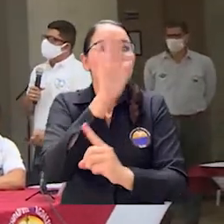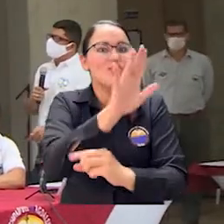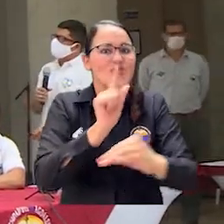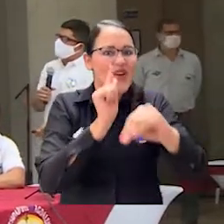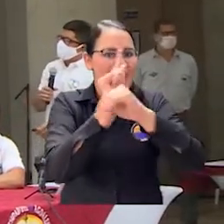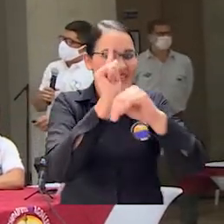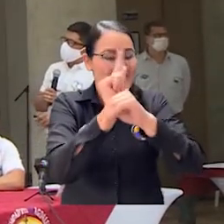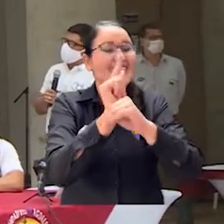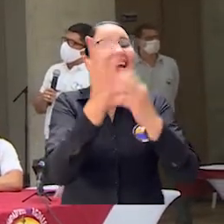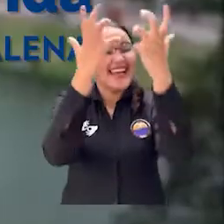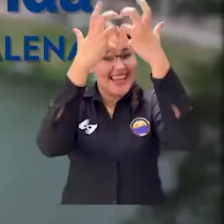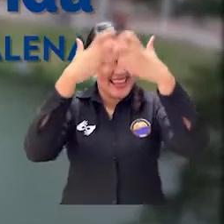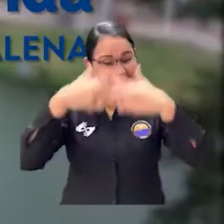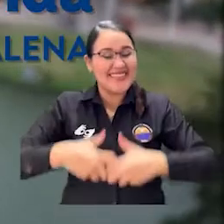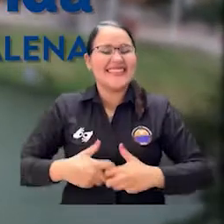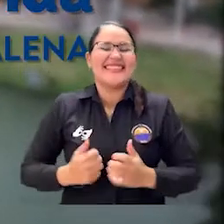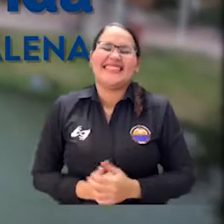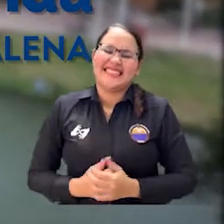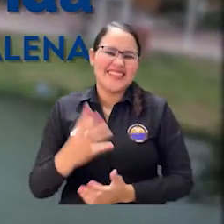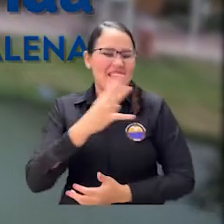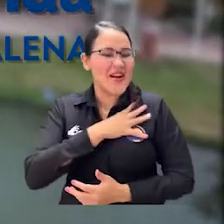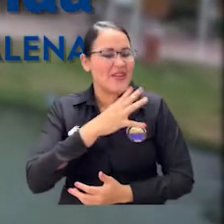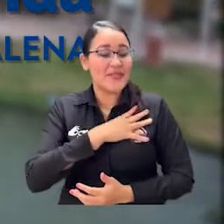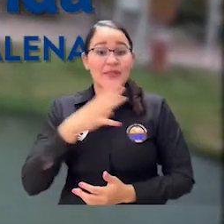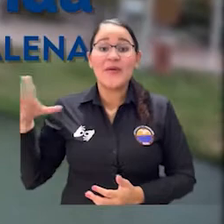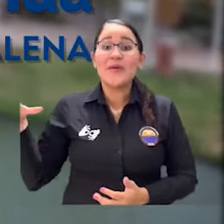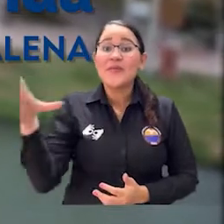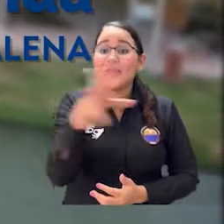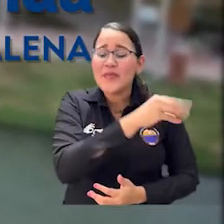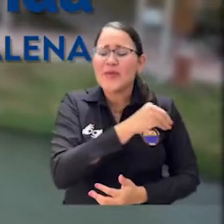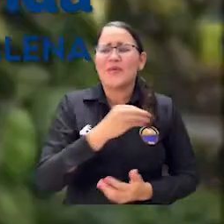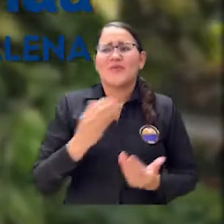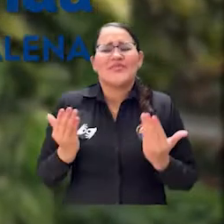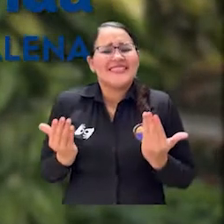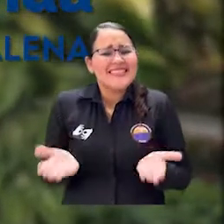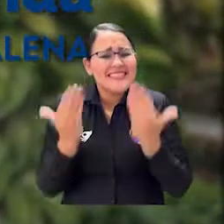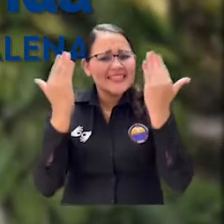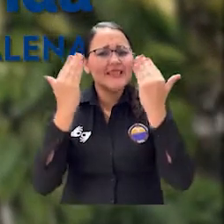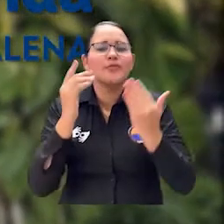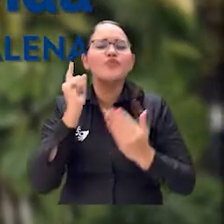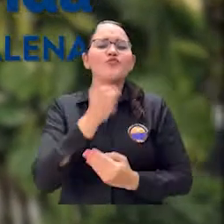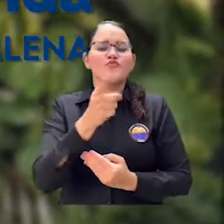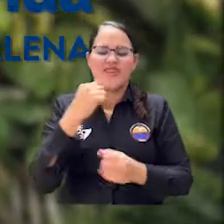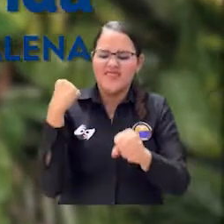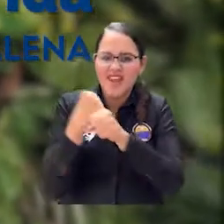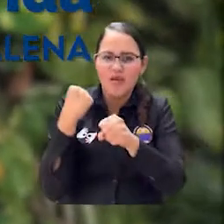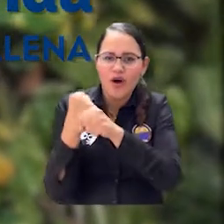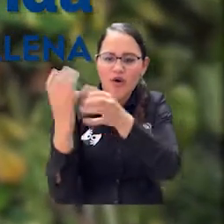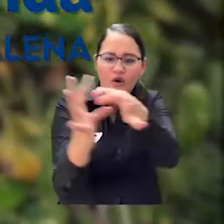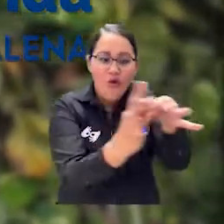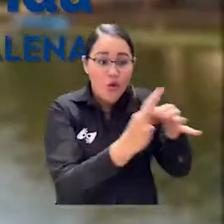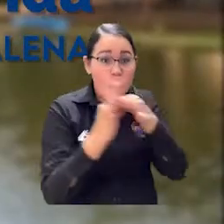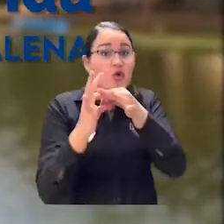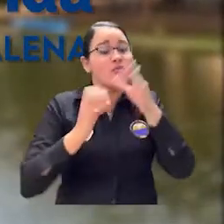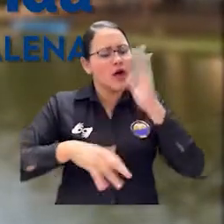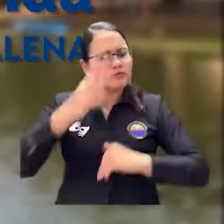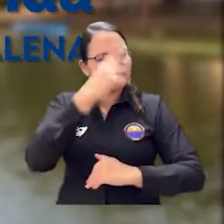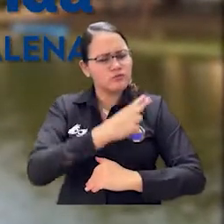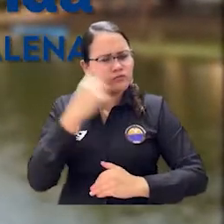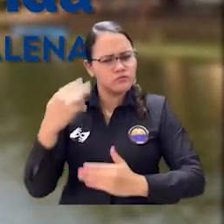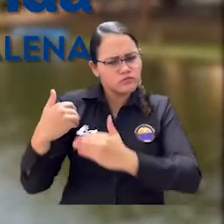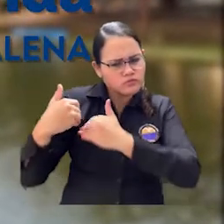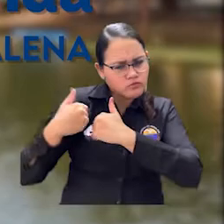acreditación internacional de la Facultad de Empresariales. Como toda la universidad, celebran esta meta cumplida gracias al trabajo en equipo